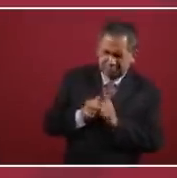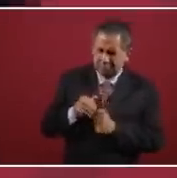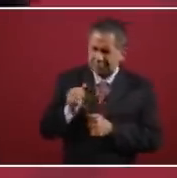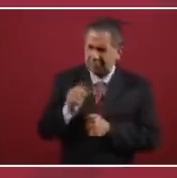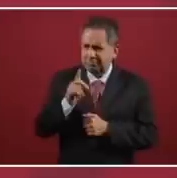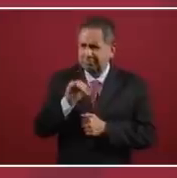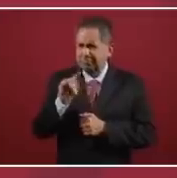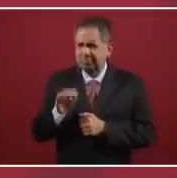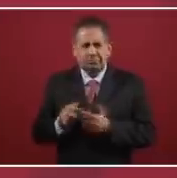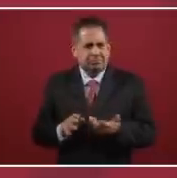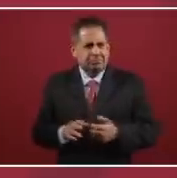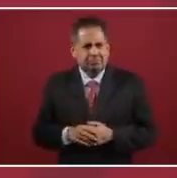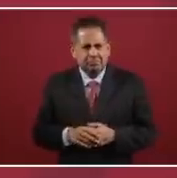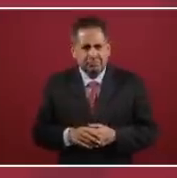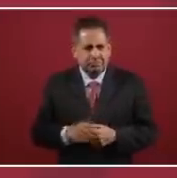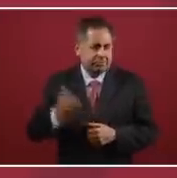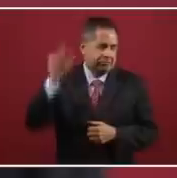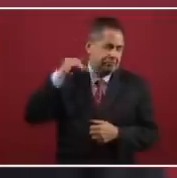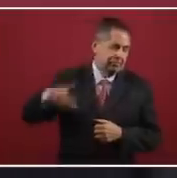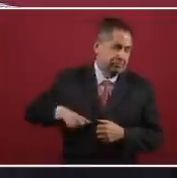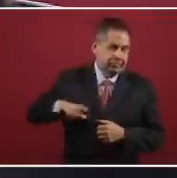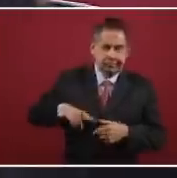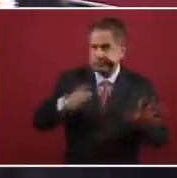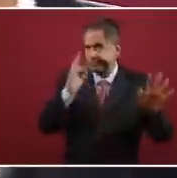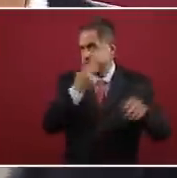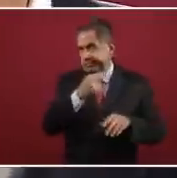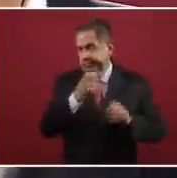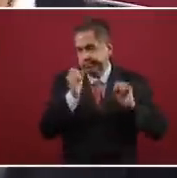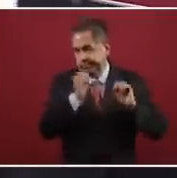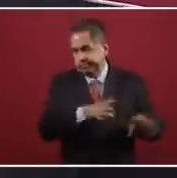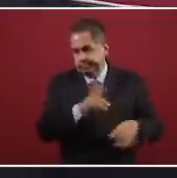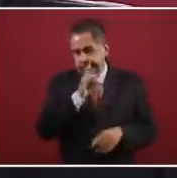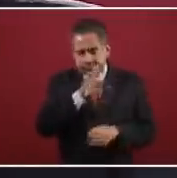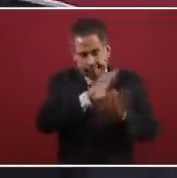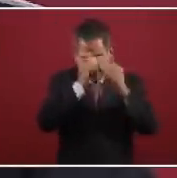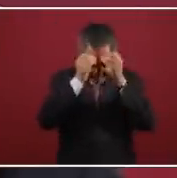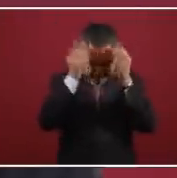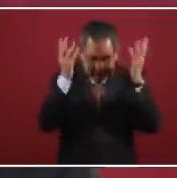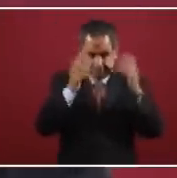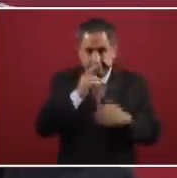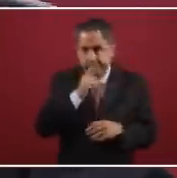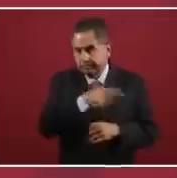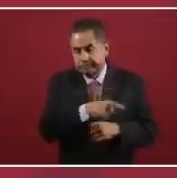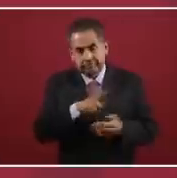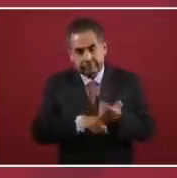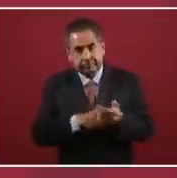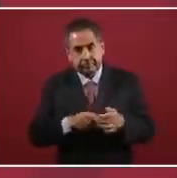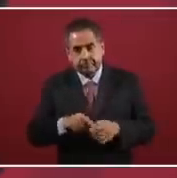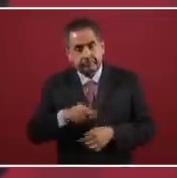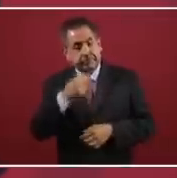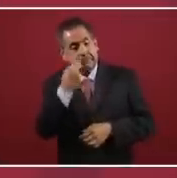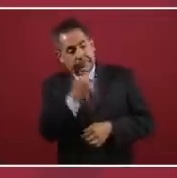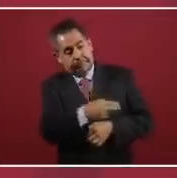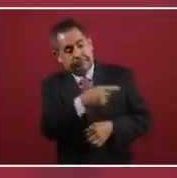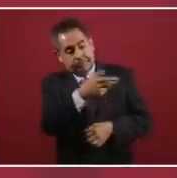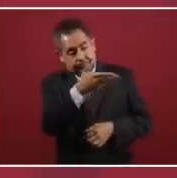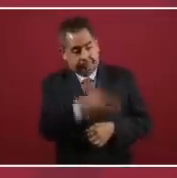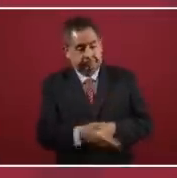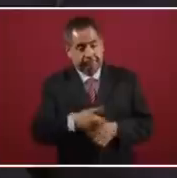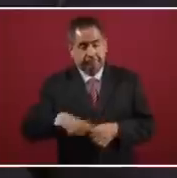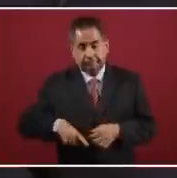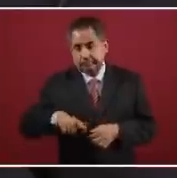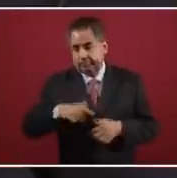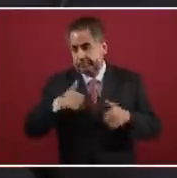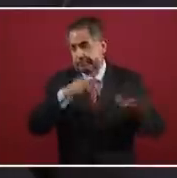un gobierno, ya no quiero ni mencionar, es preferible olvidar el nombre